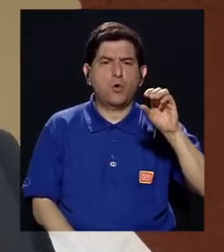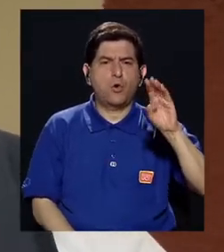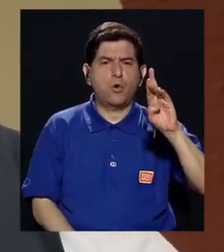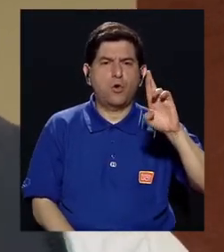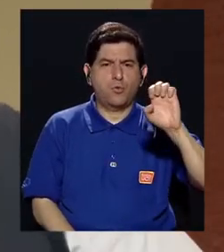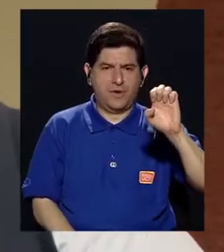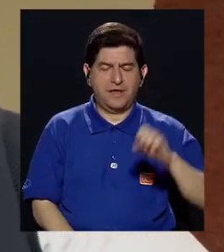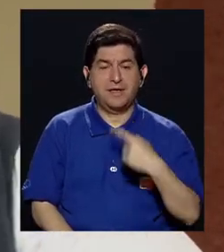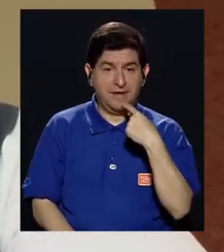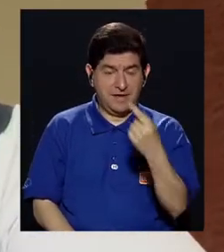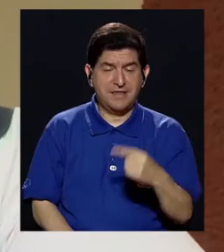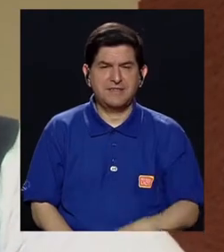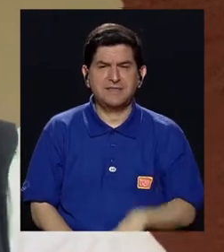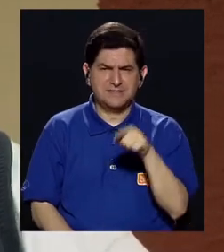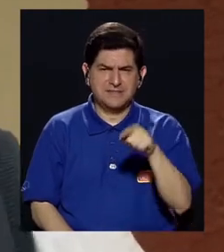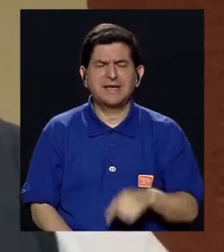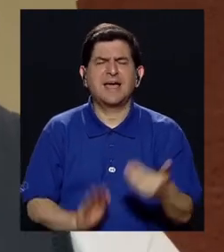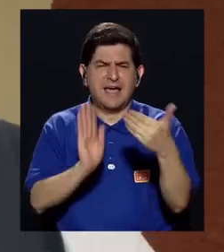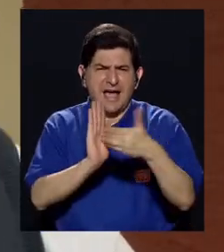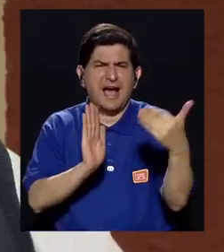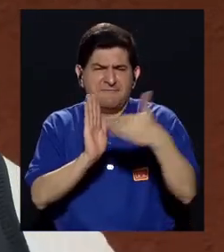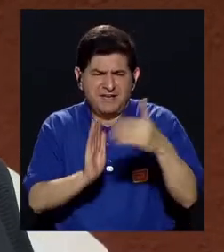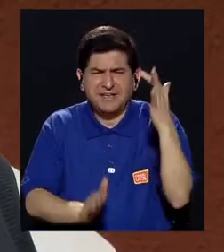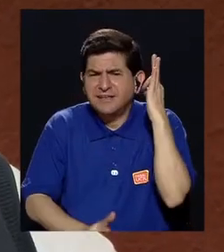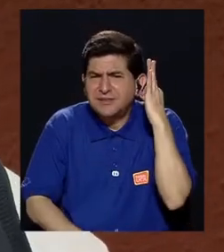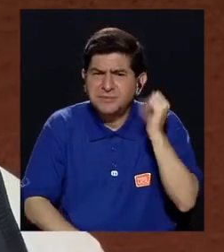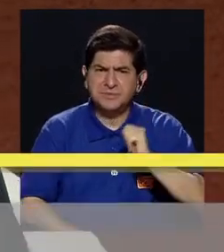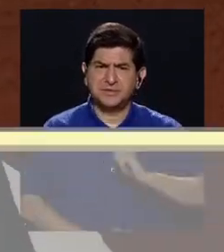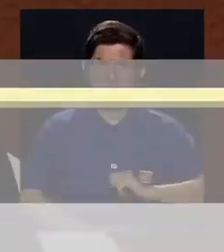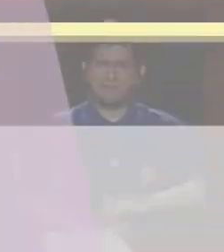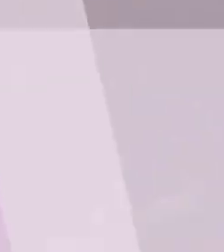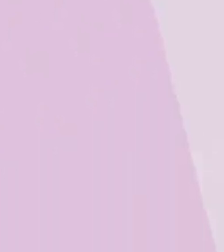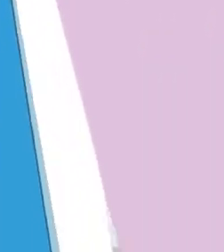dicen que se incrusta y hace daño en la mujer.